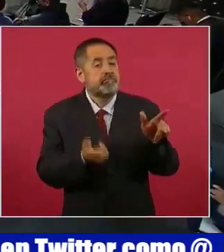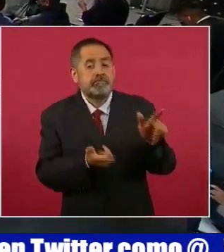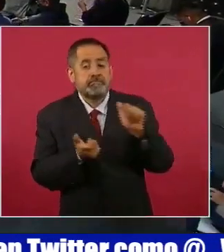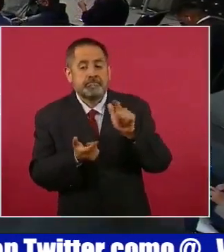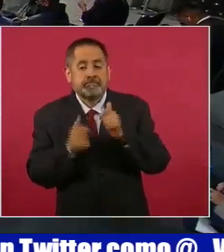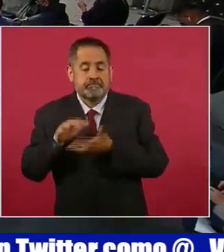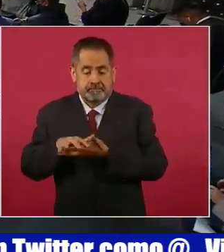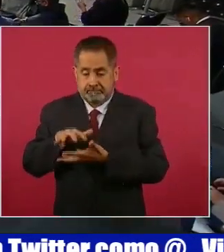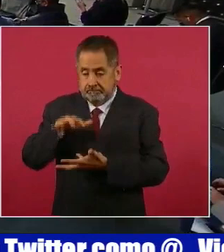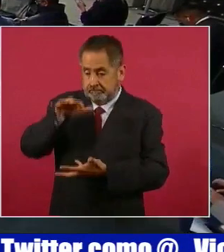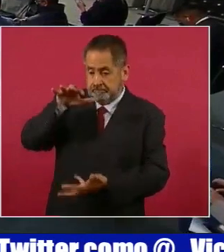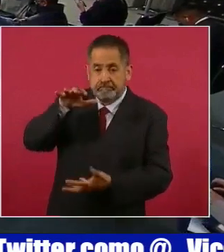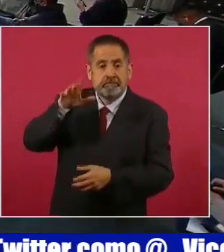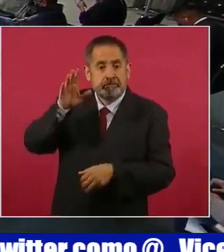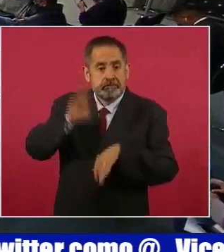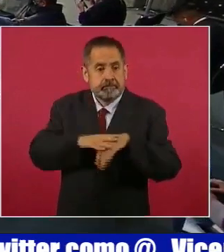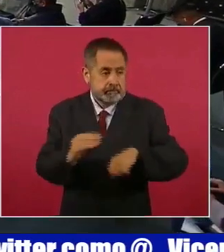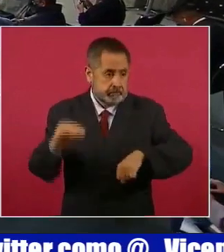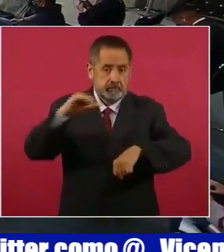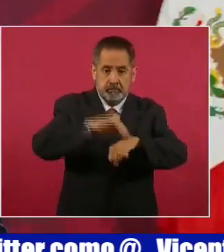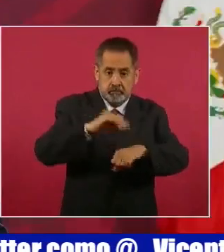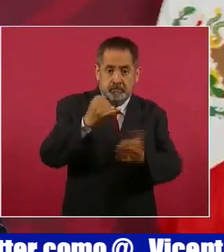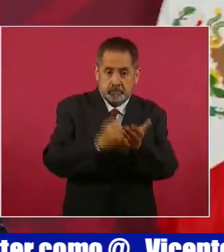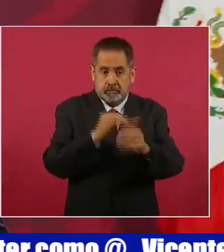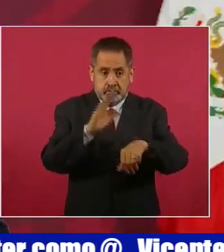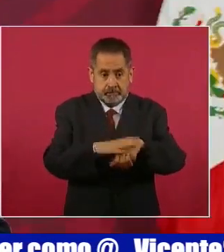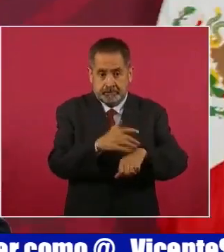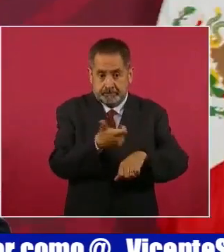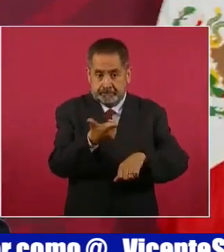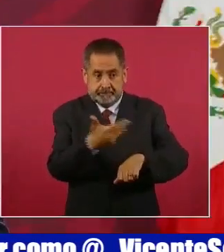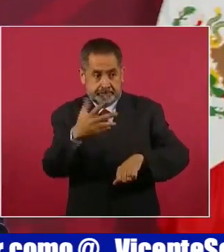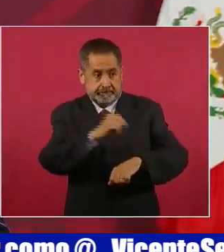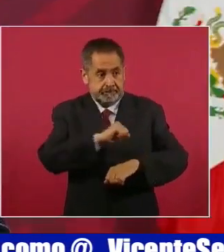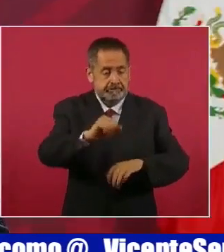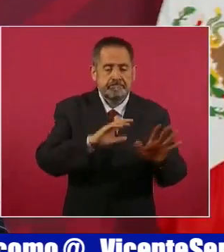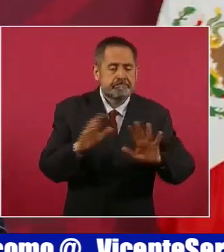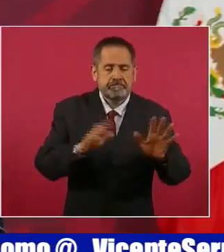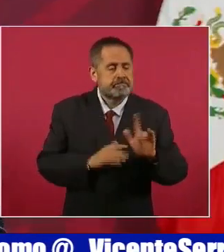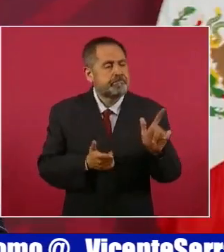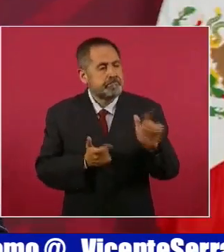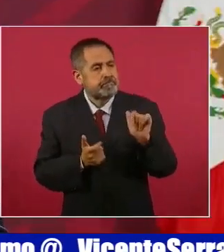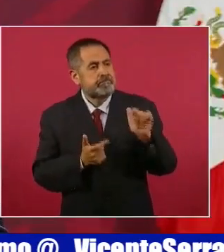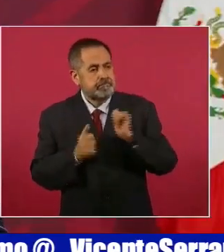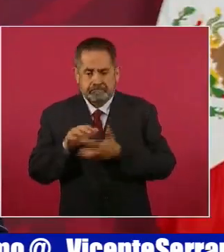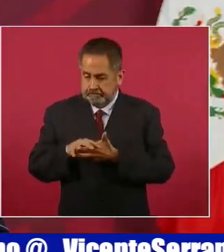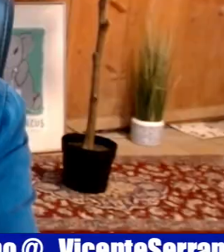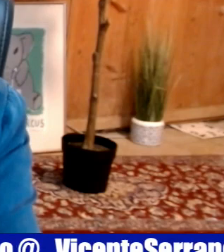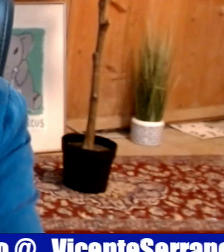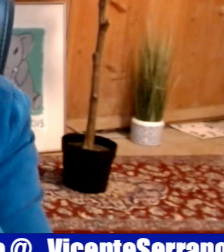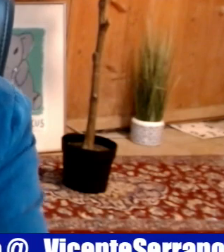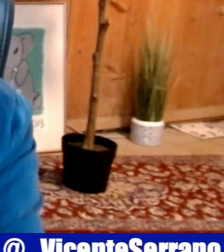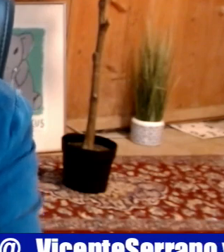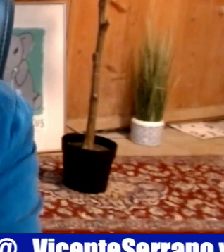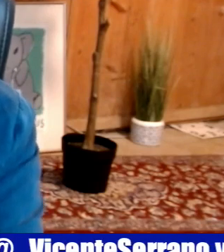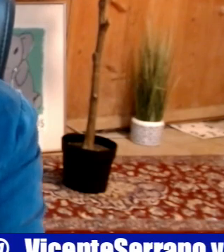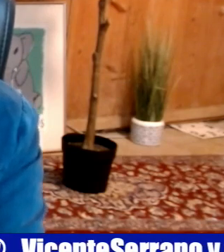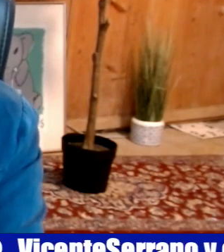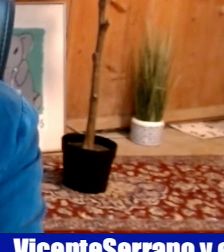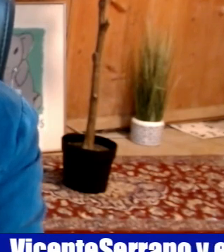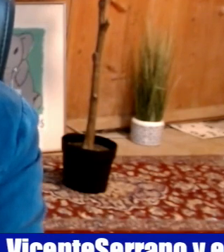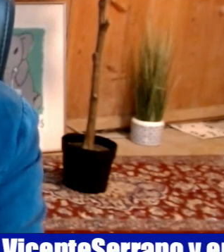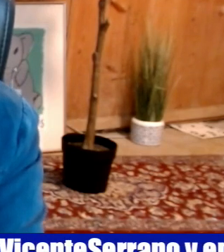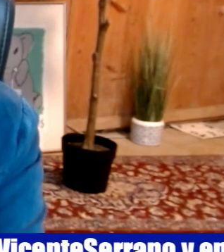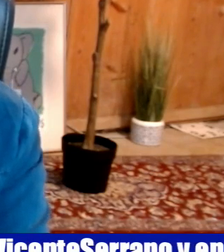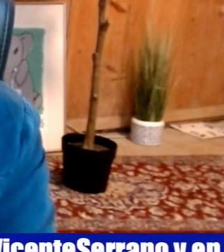los delincuentes o etcétera. Eso es lo que ellos quisieran. Y cuando se les presenta una situación del estilo que es, vamos,